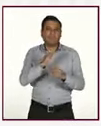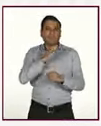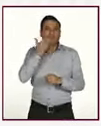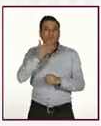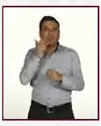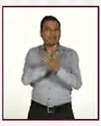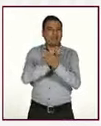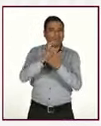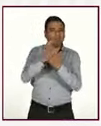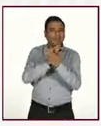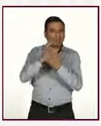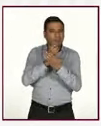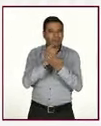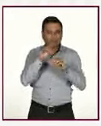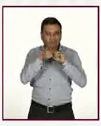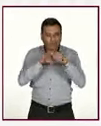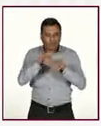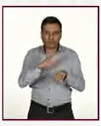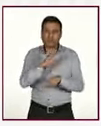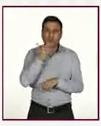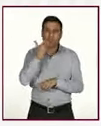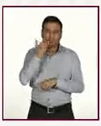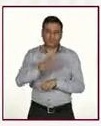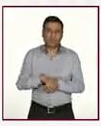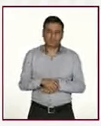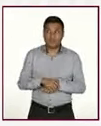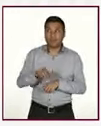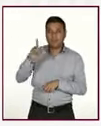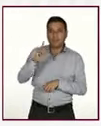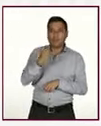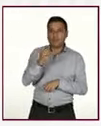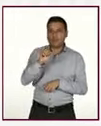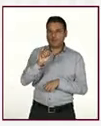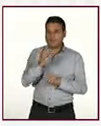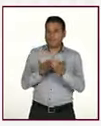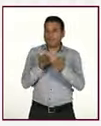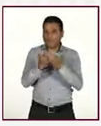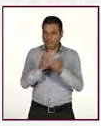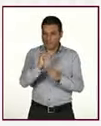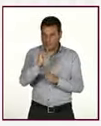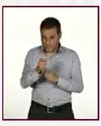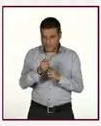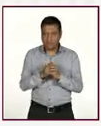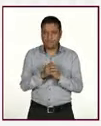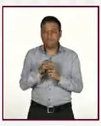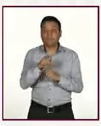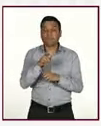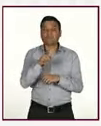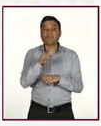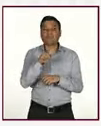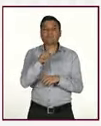lo que nos está proponiendo Yoso, pues esta capacidad de poder